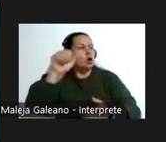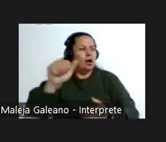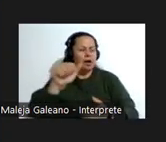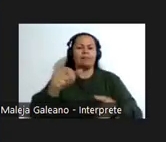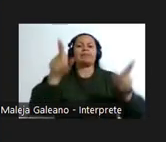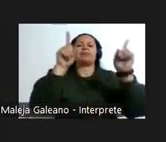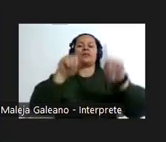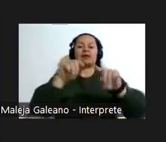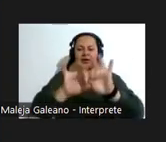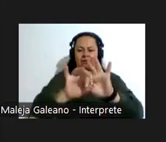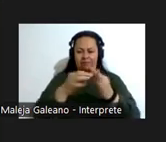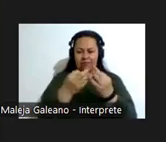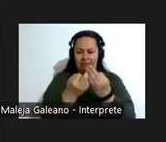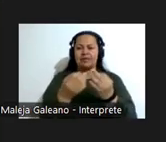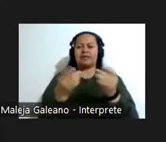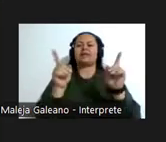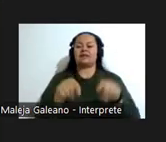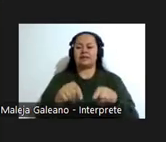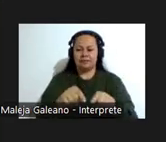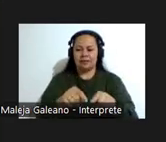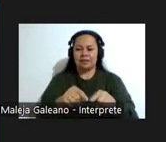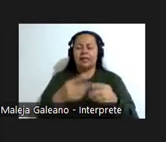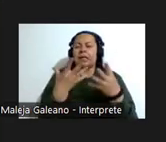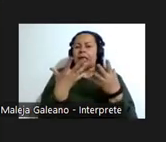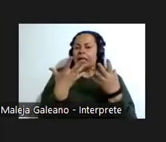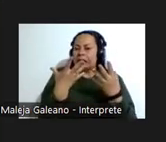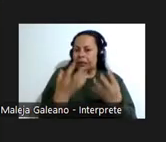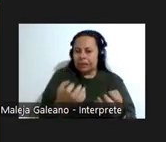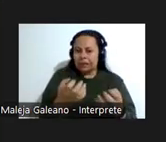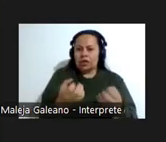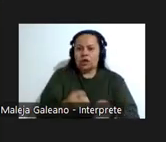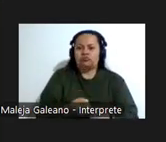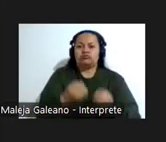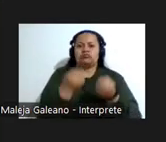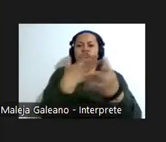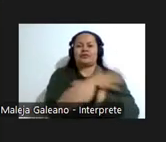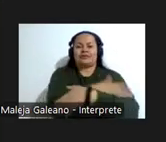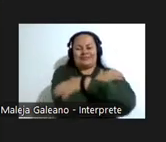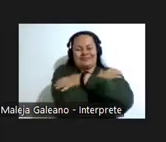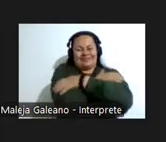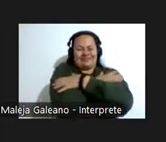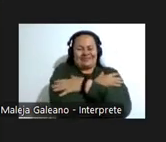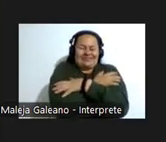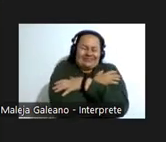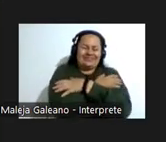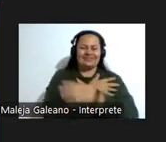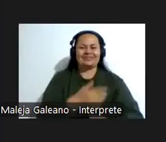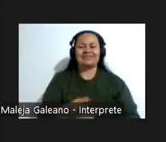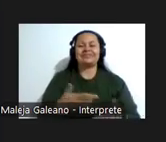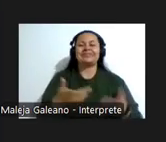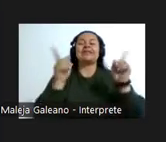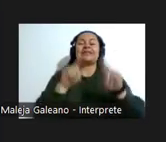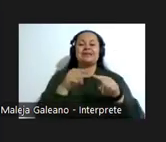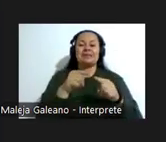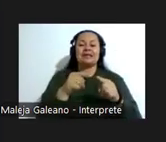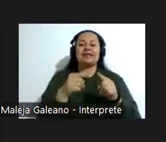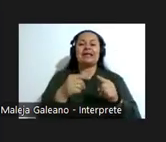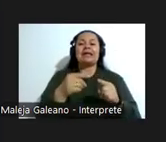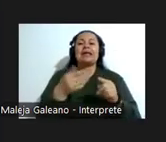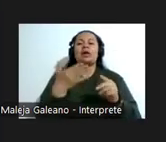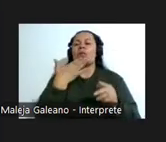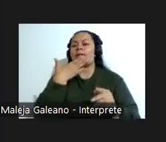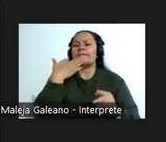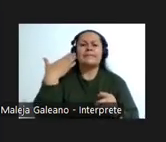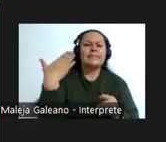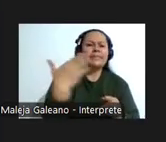son familia también. Entonces quiero darles un abrazo muy sentido y tener esta excusa